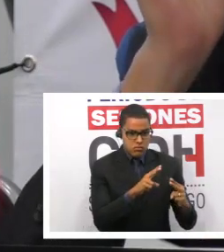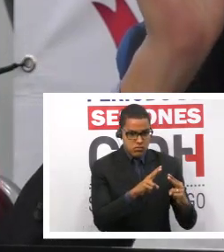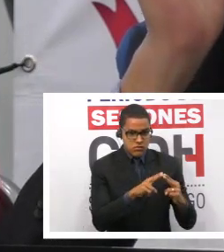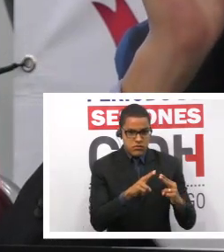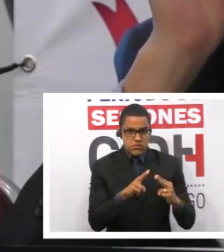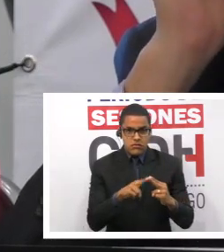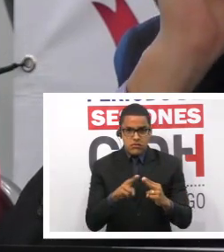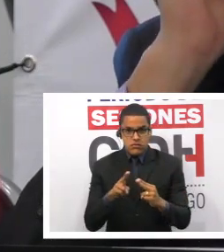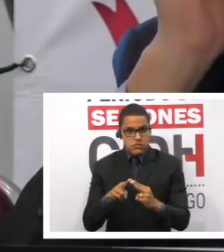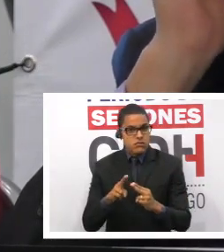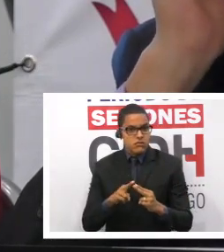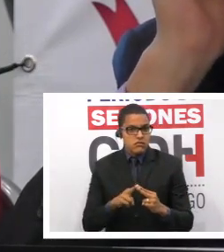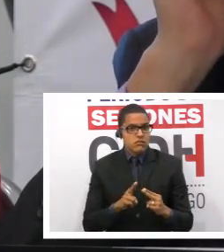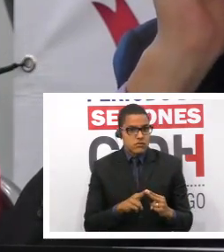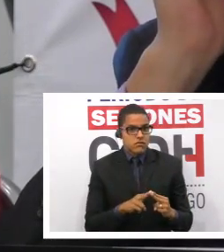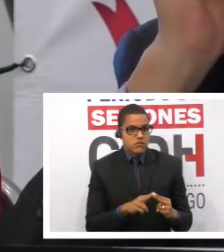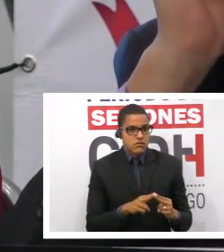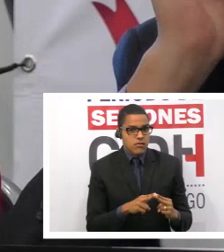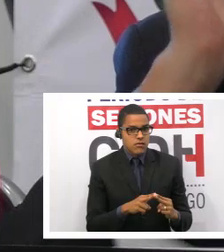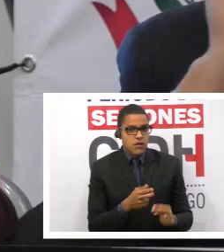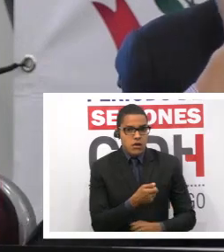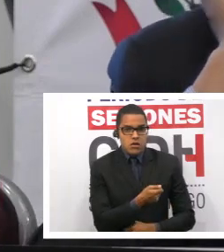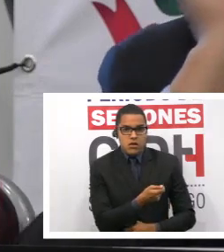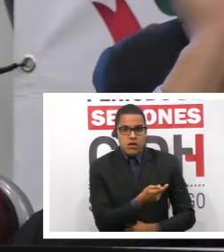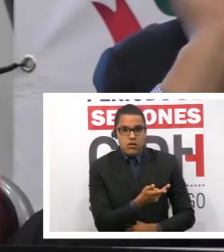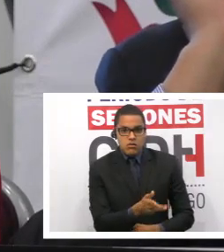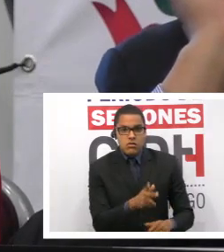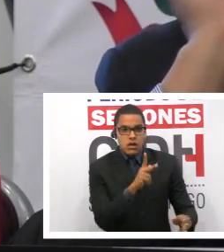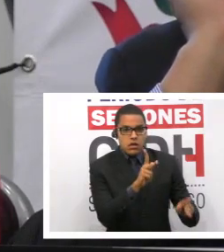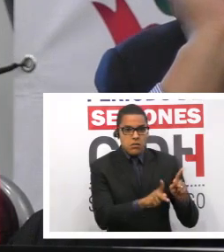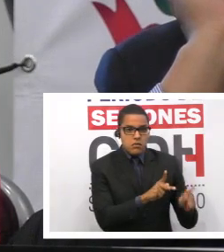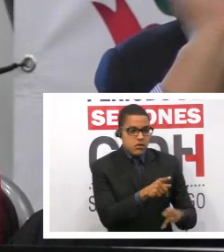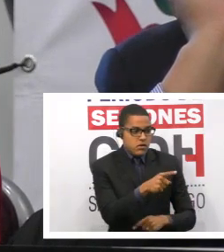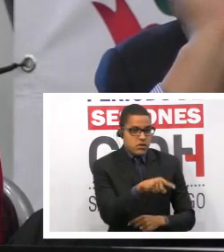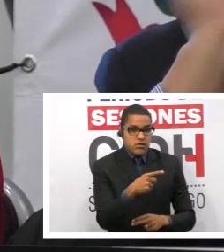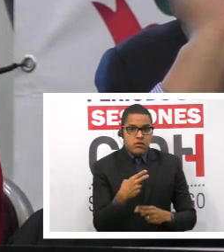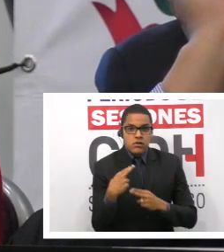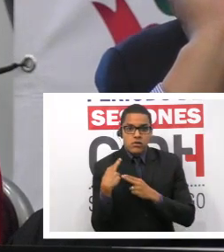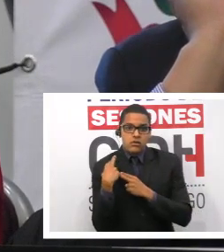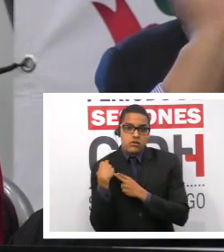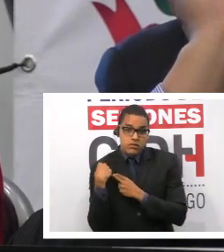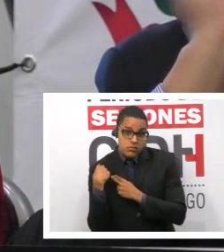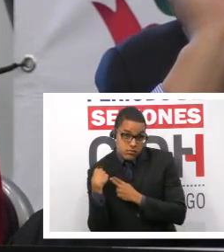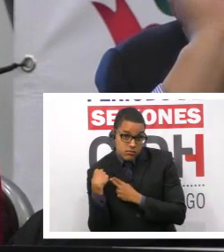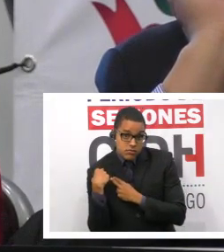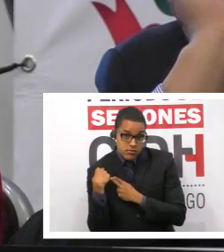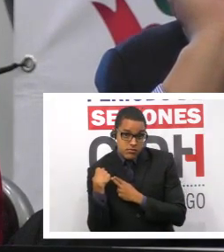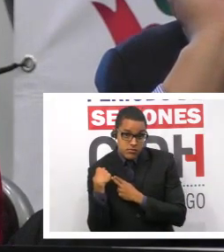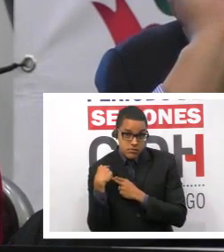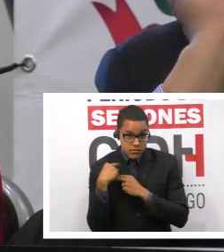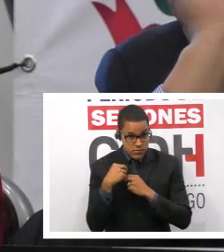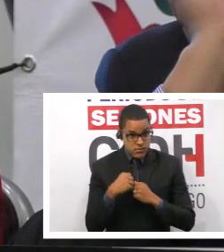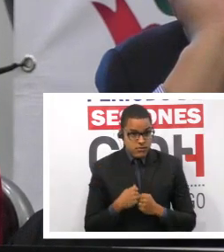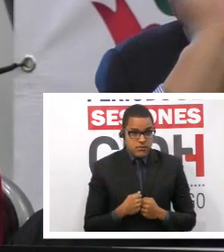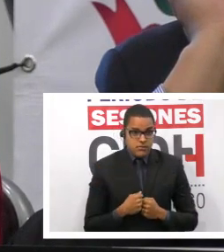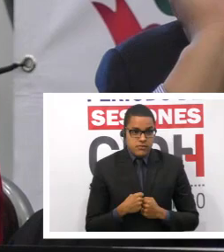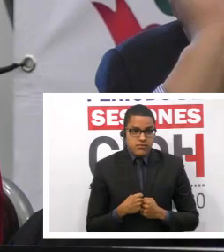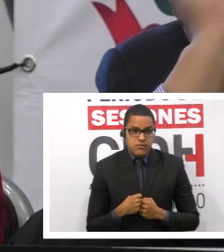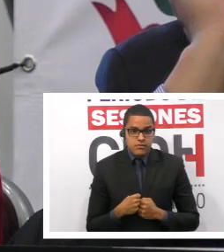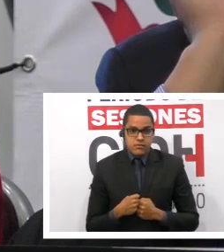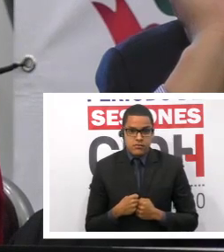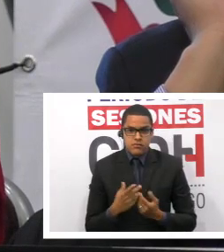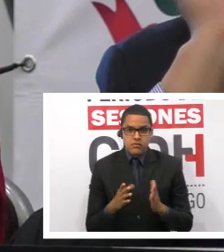tienen a su cargo mandatos de naturaleza de sca en el sistema universal y quisiera por ejemplo destacar el